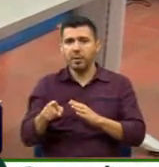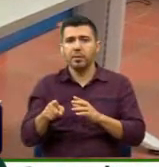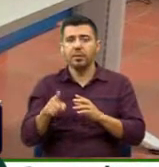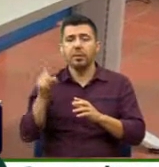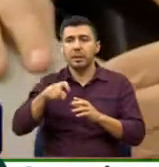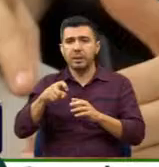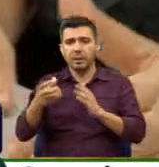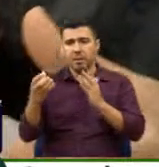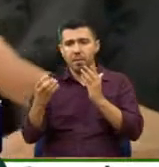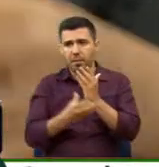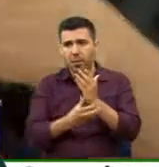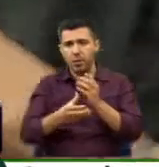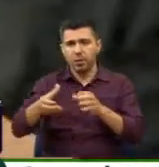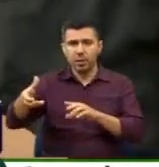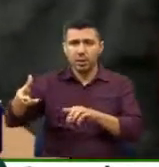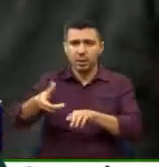O,